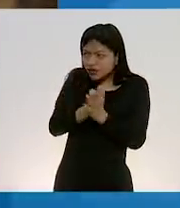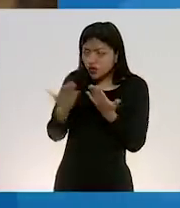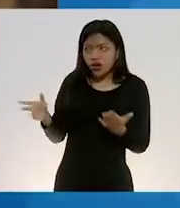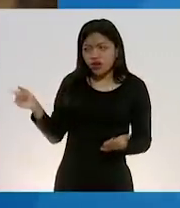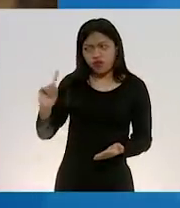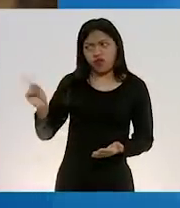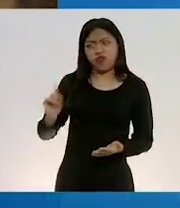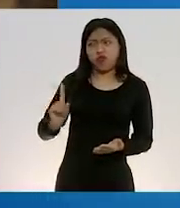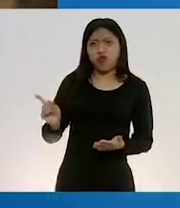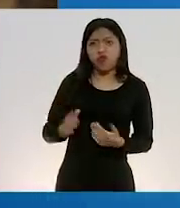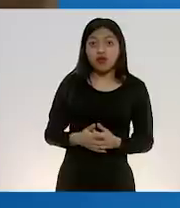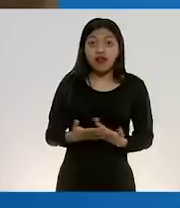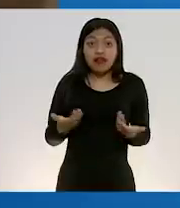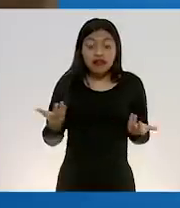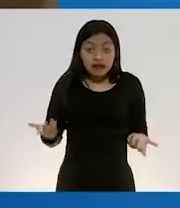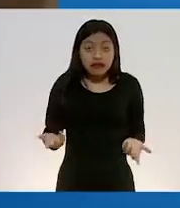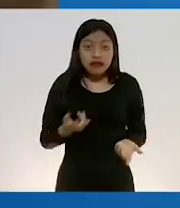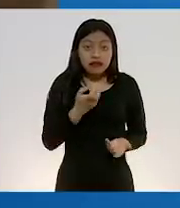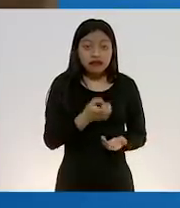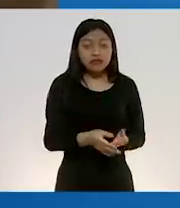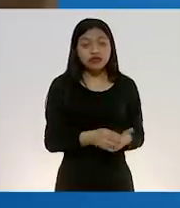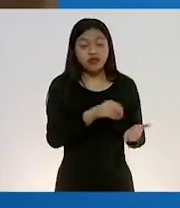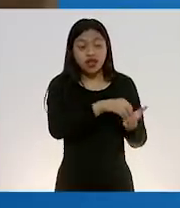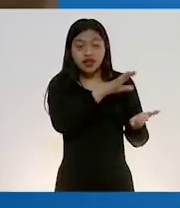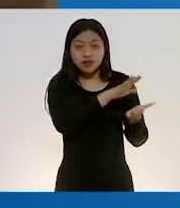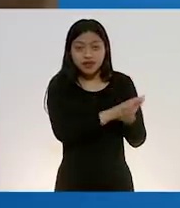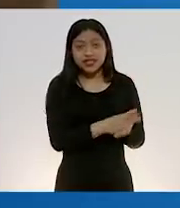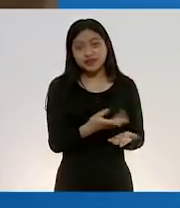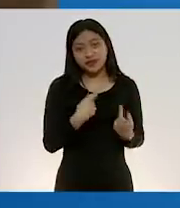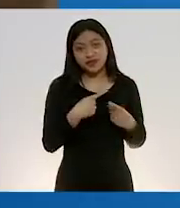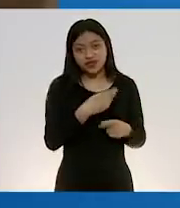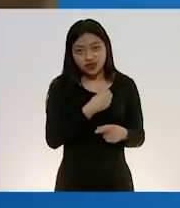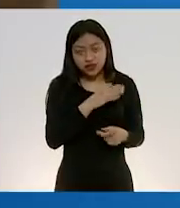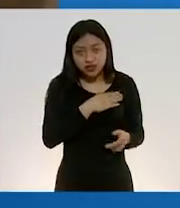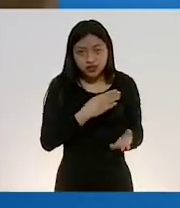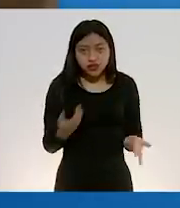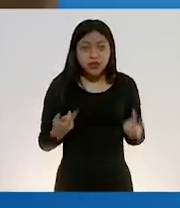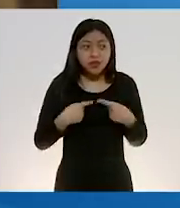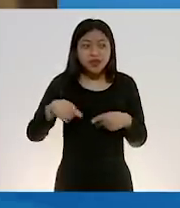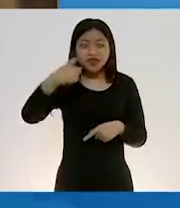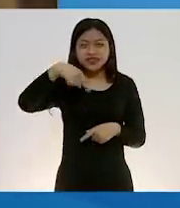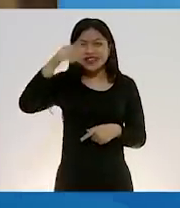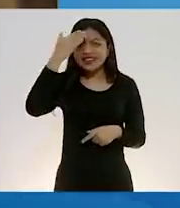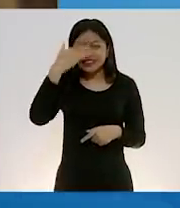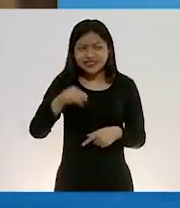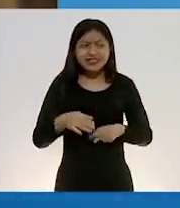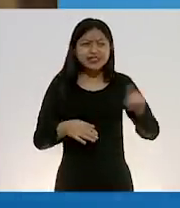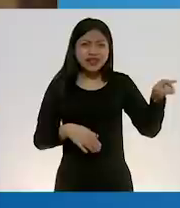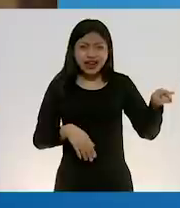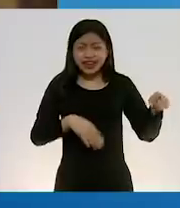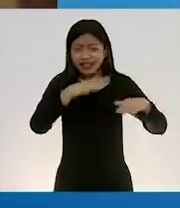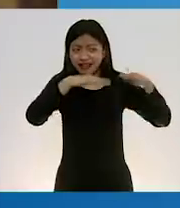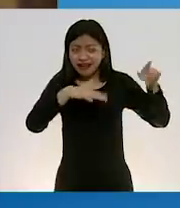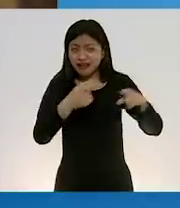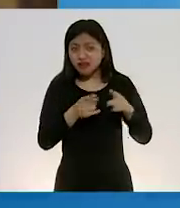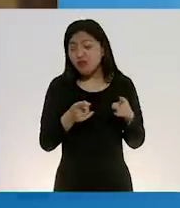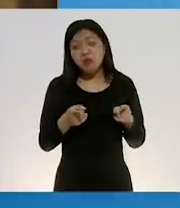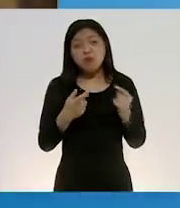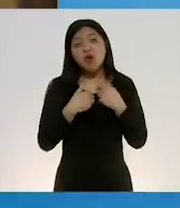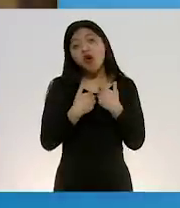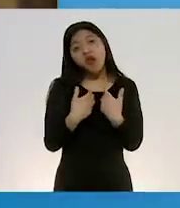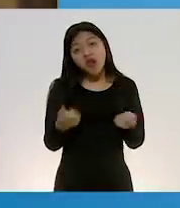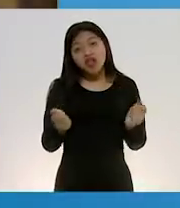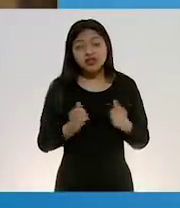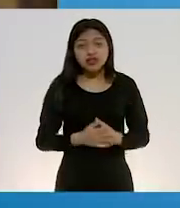están, en el libro de españoles. Es decir, nadie sabía lo que significaba eso. En el siglo XVII